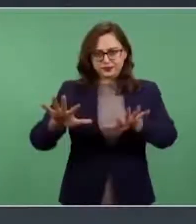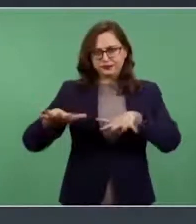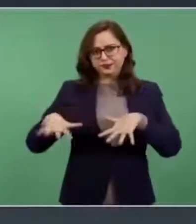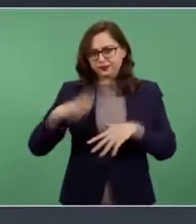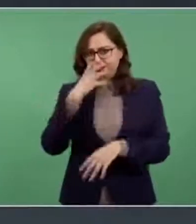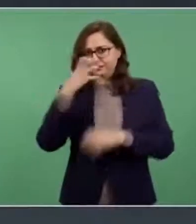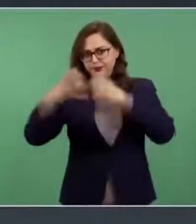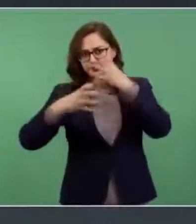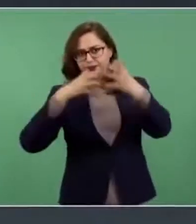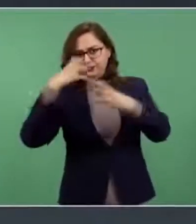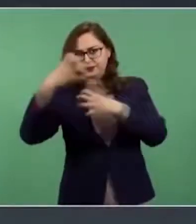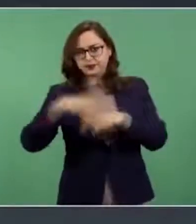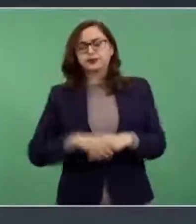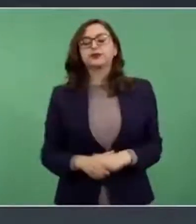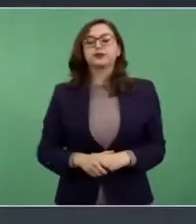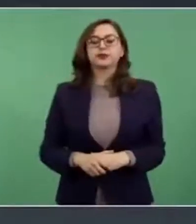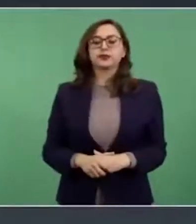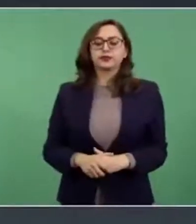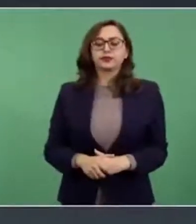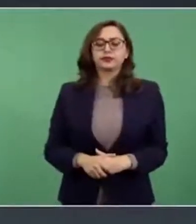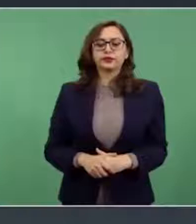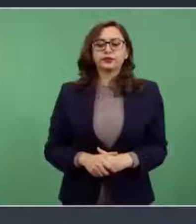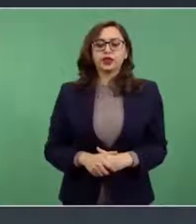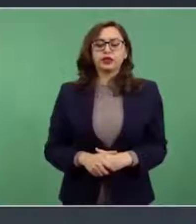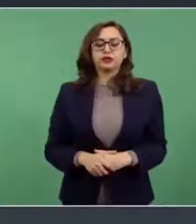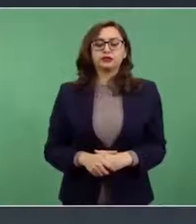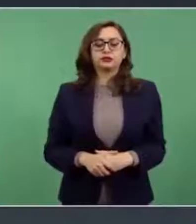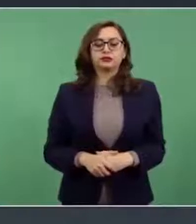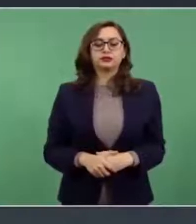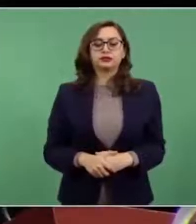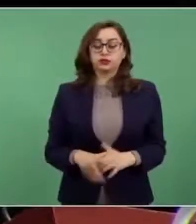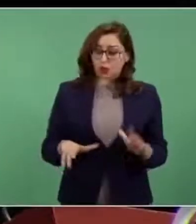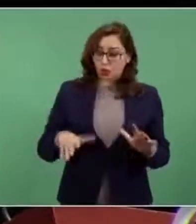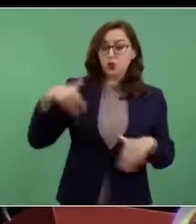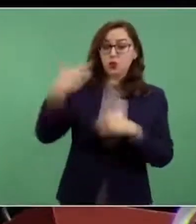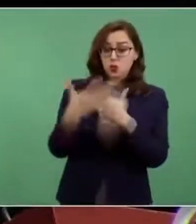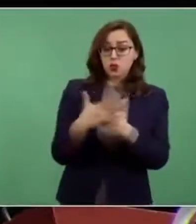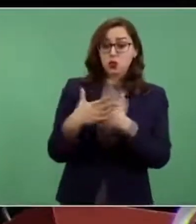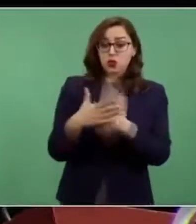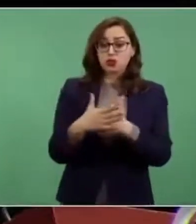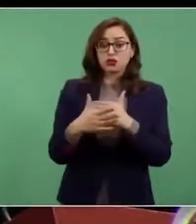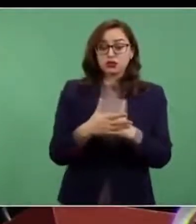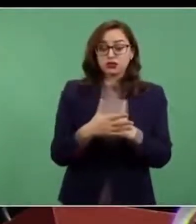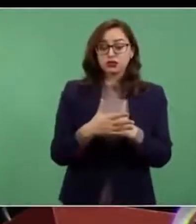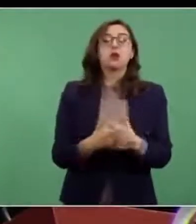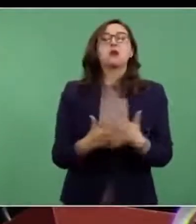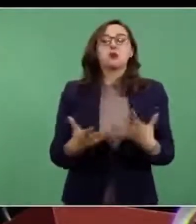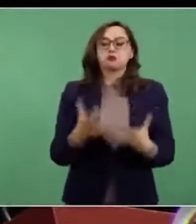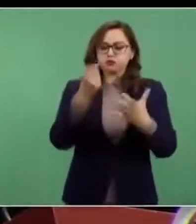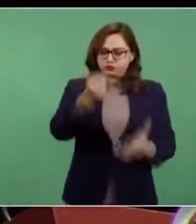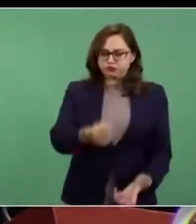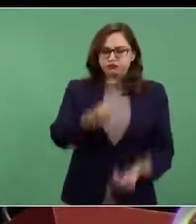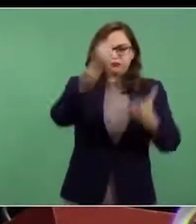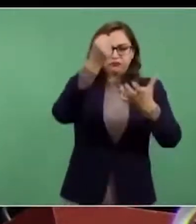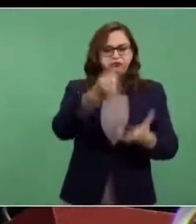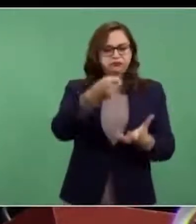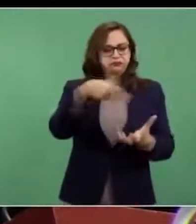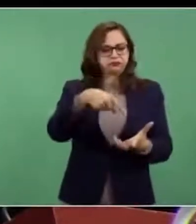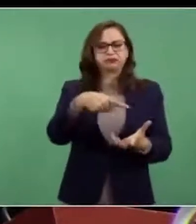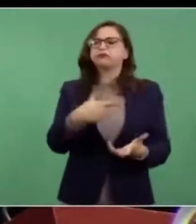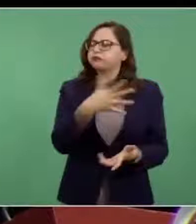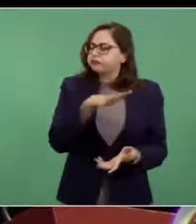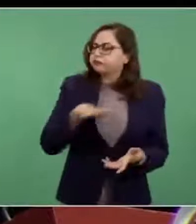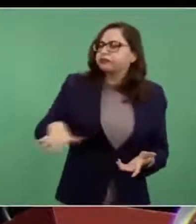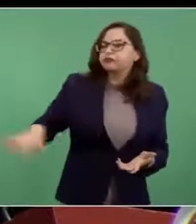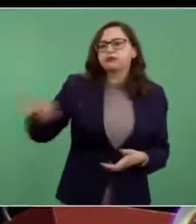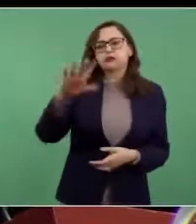para atender por convicción y humanismo a los más